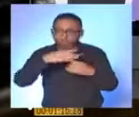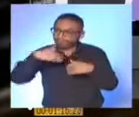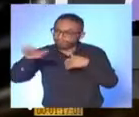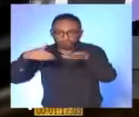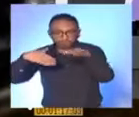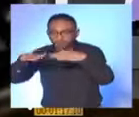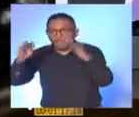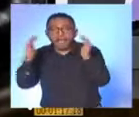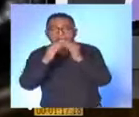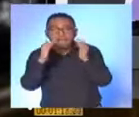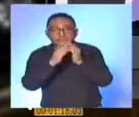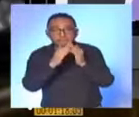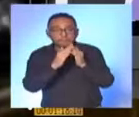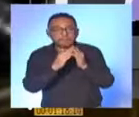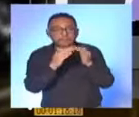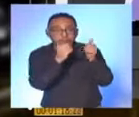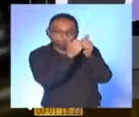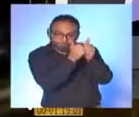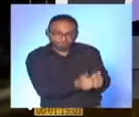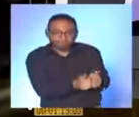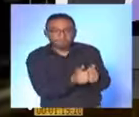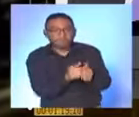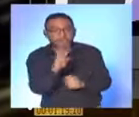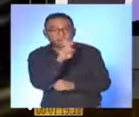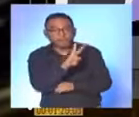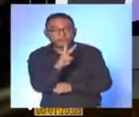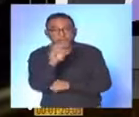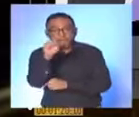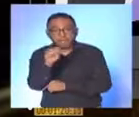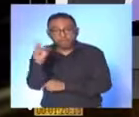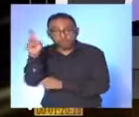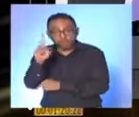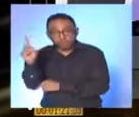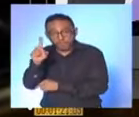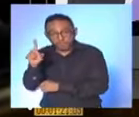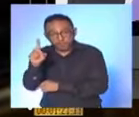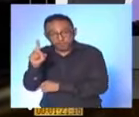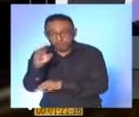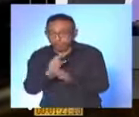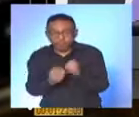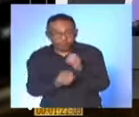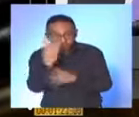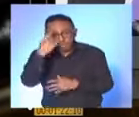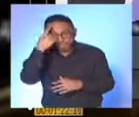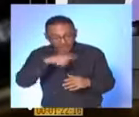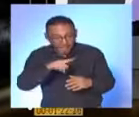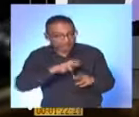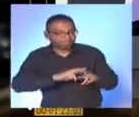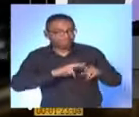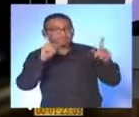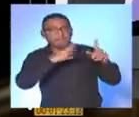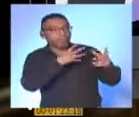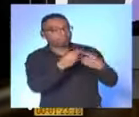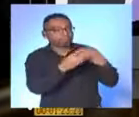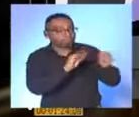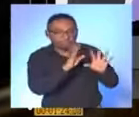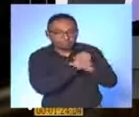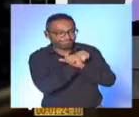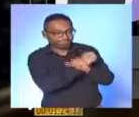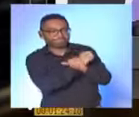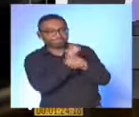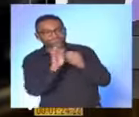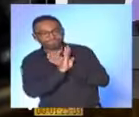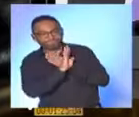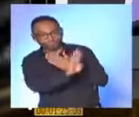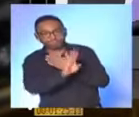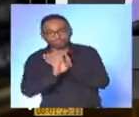sábado y domingo, para que a través de esta estrategia logremos romper ese brote e